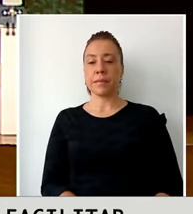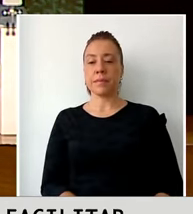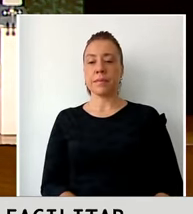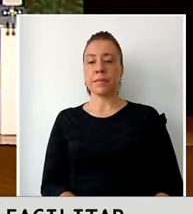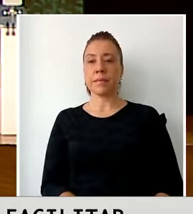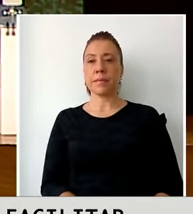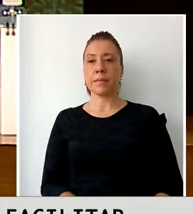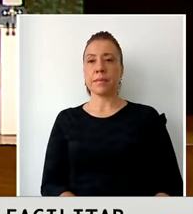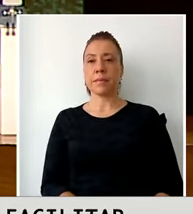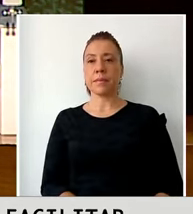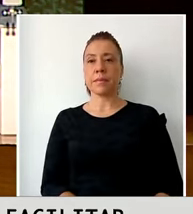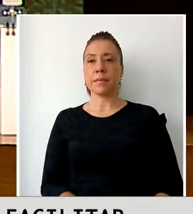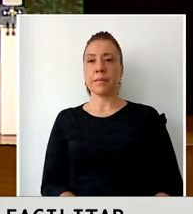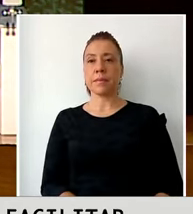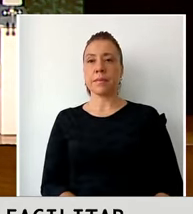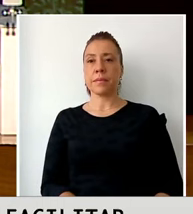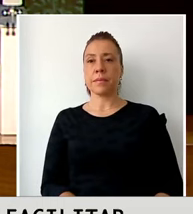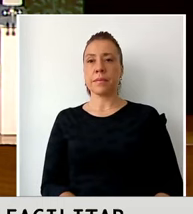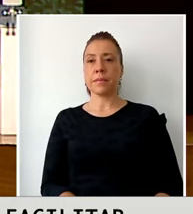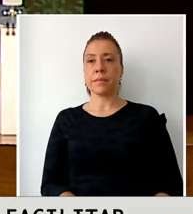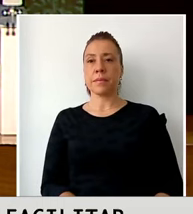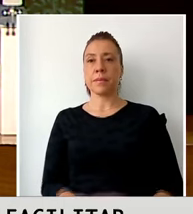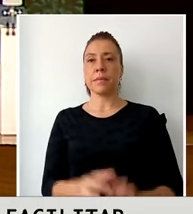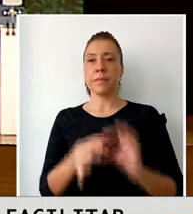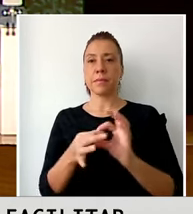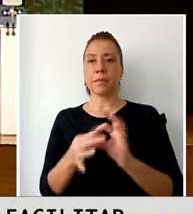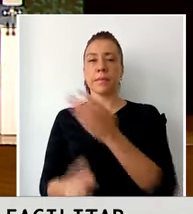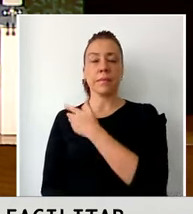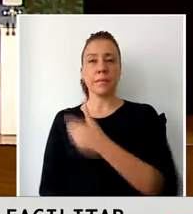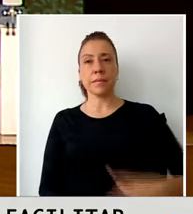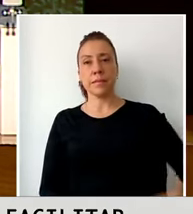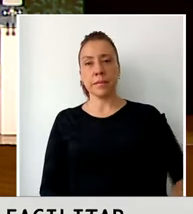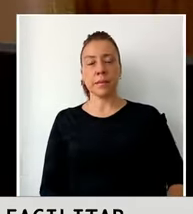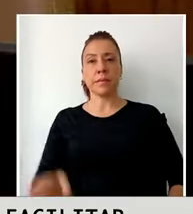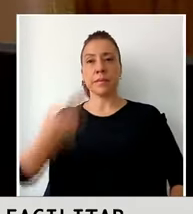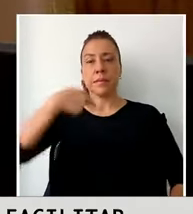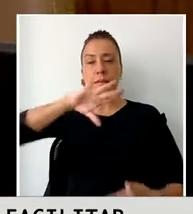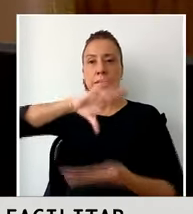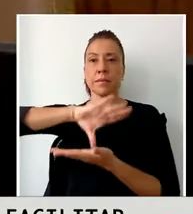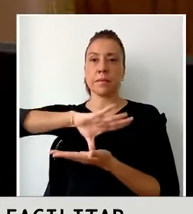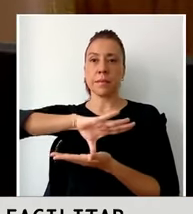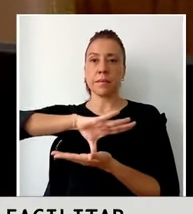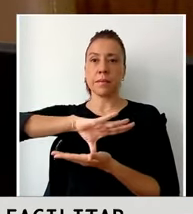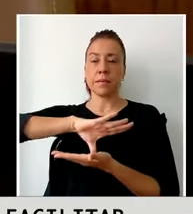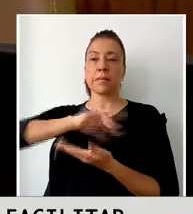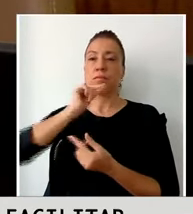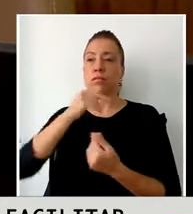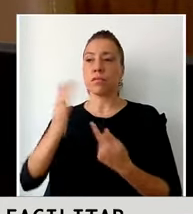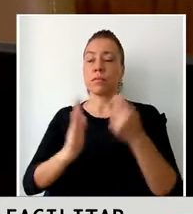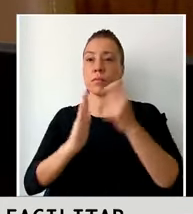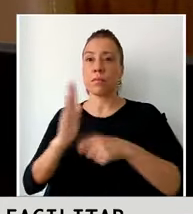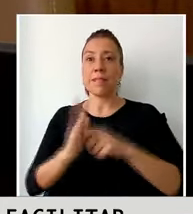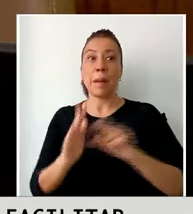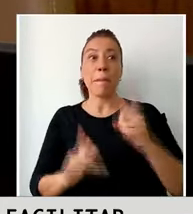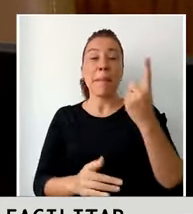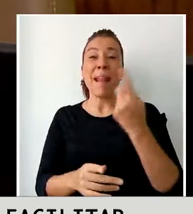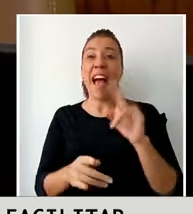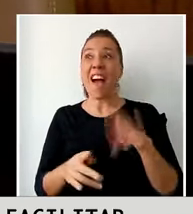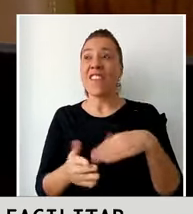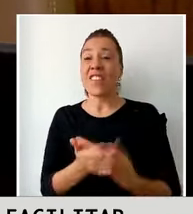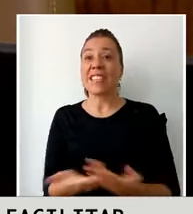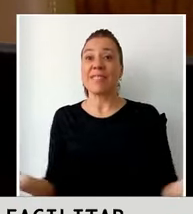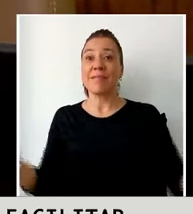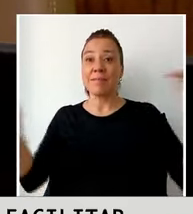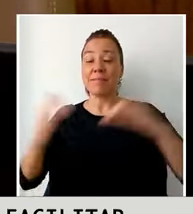Muchas gracias presidenta nuestro país está a un par de meses de recibir por primera vez los Juegos Panamericanos